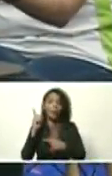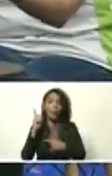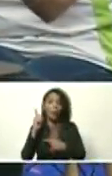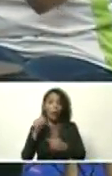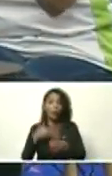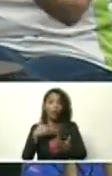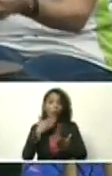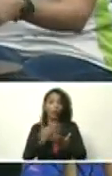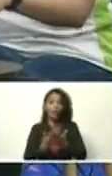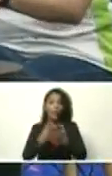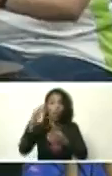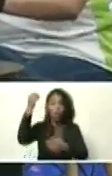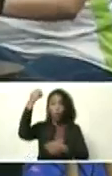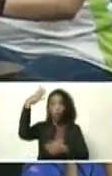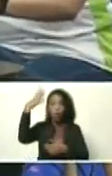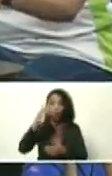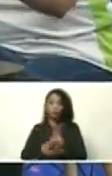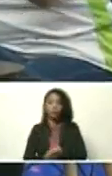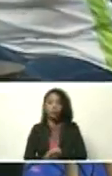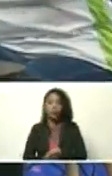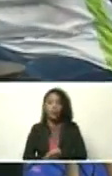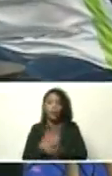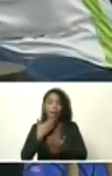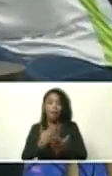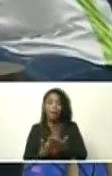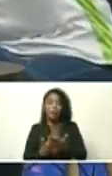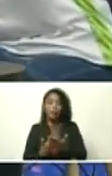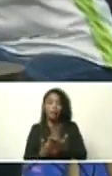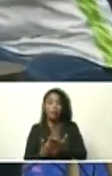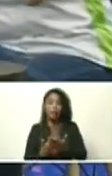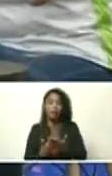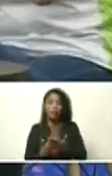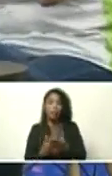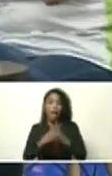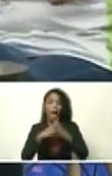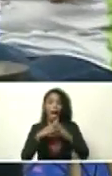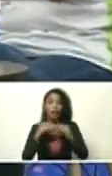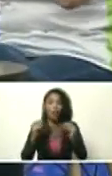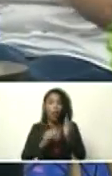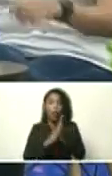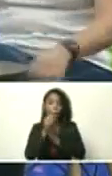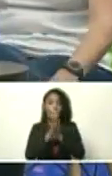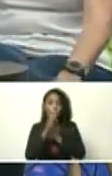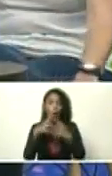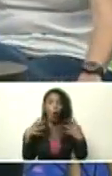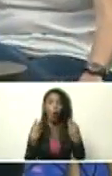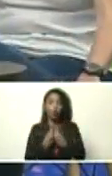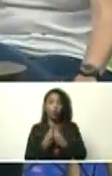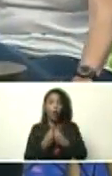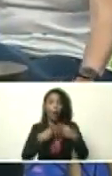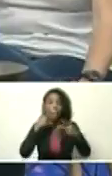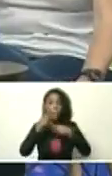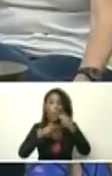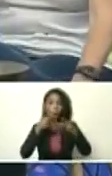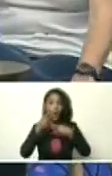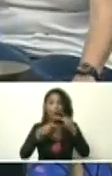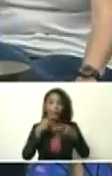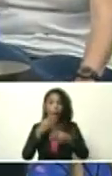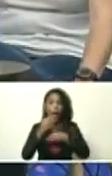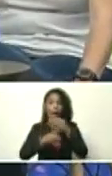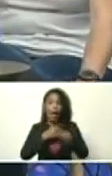pedí, una luz. Y gracias a todo lo que es emprender juntos, todas las políticas